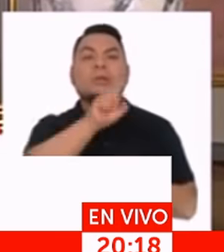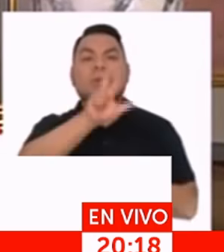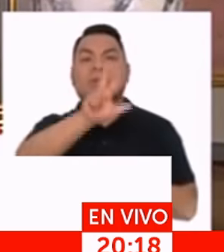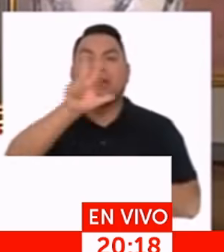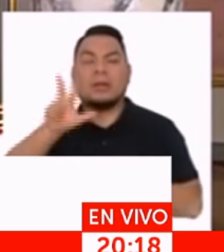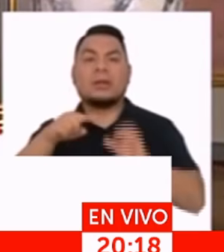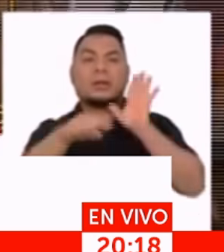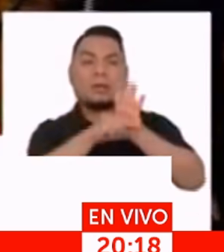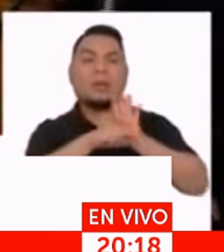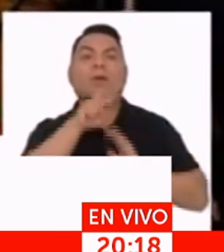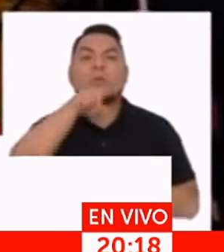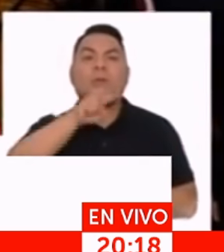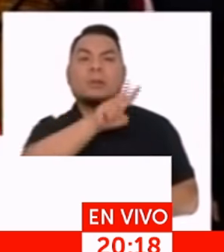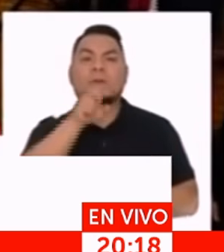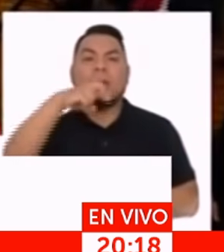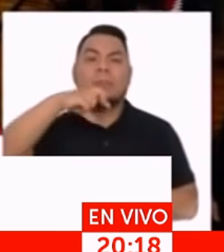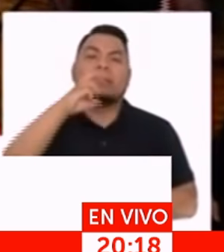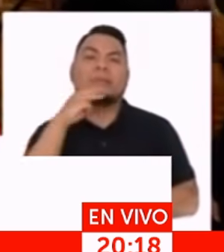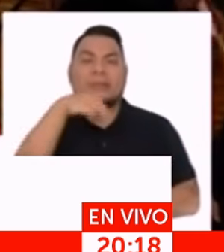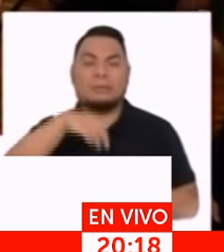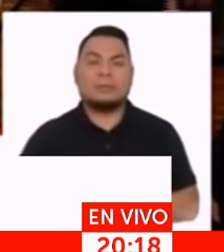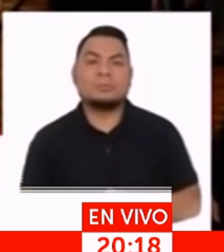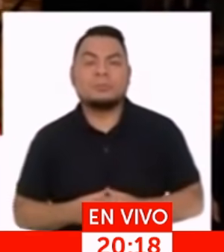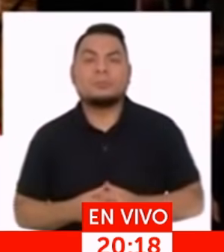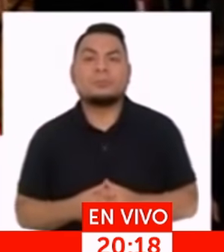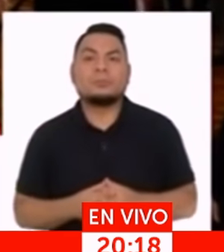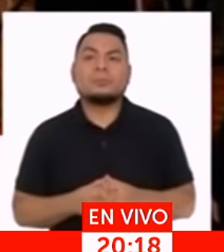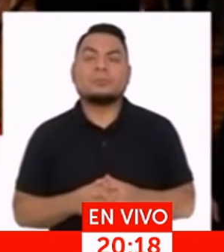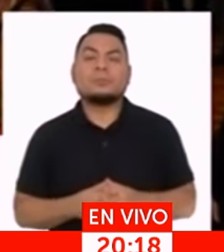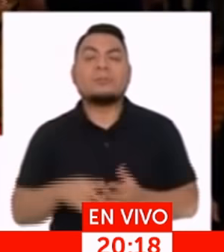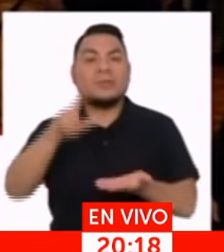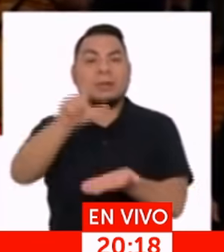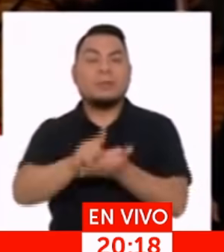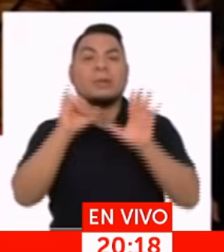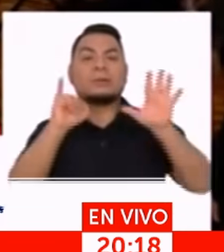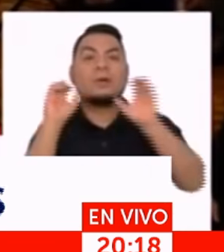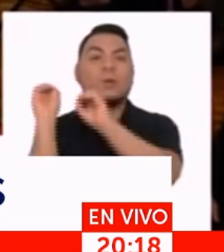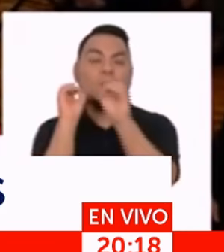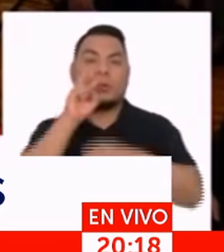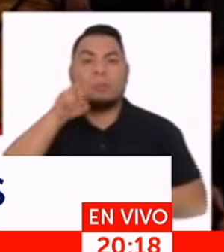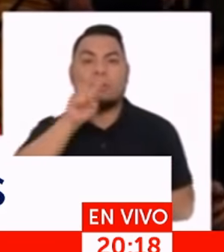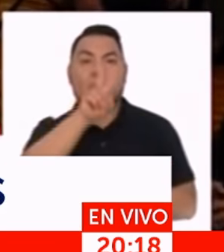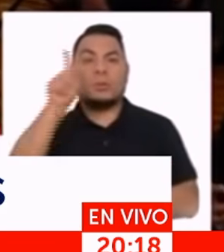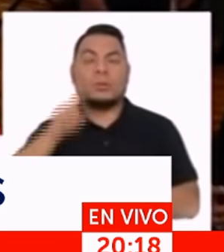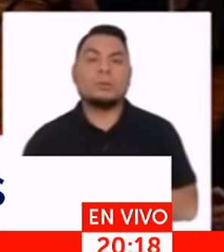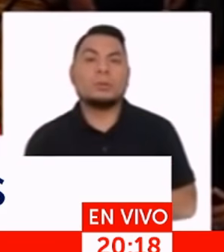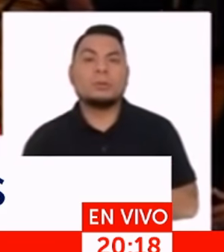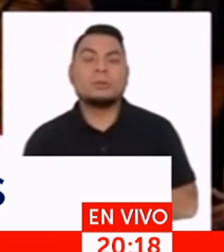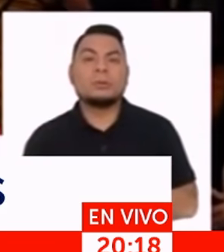la cobertura especial de Exitosa Perú. Continuemos con la ceremonia en el Salón Dorado del Palacio de Gobierno. De